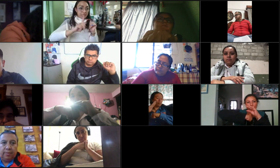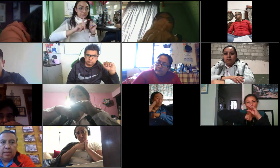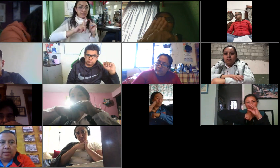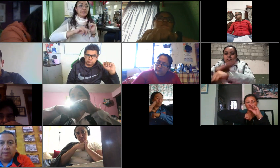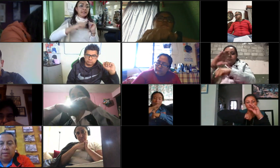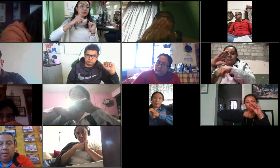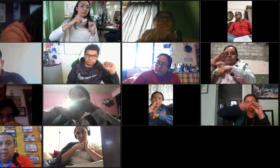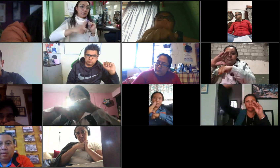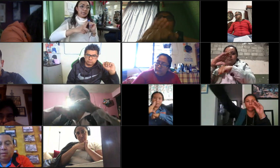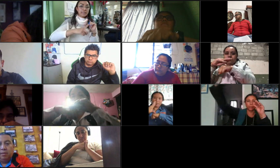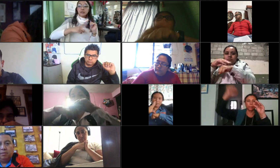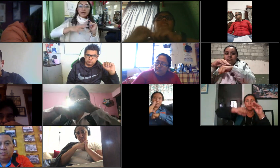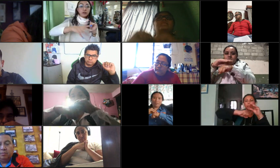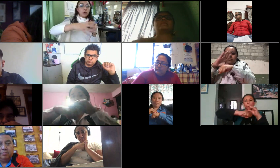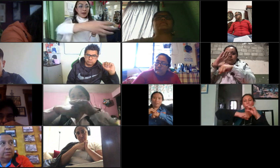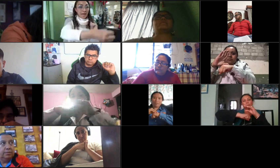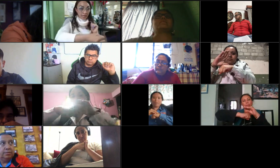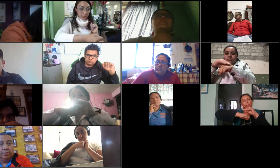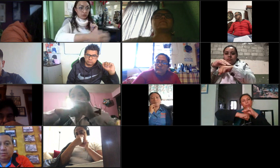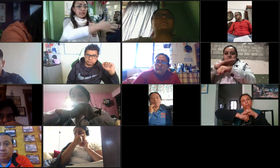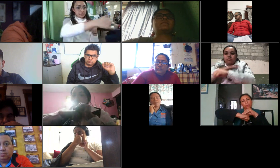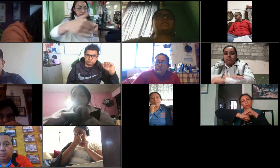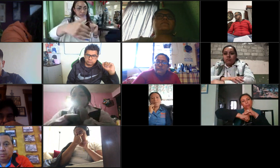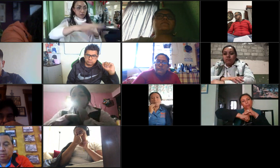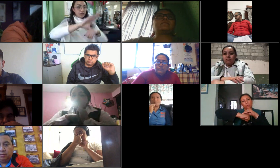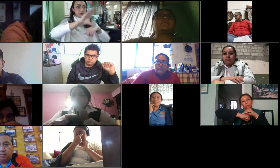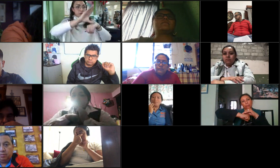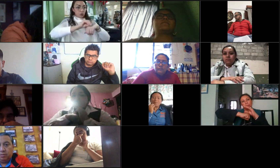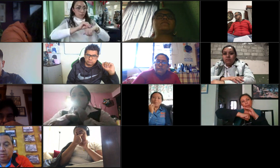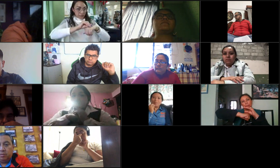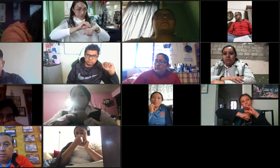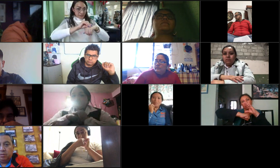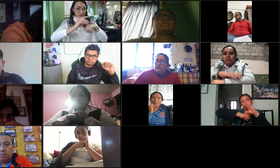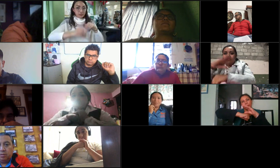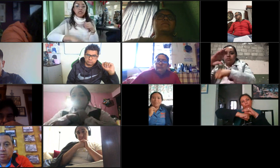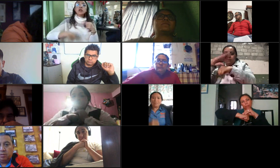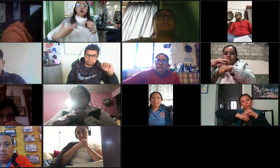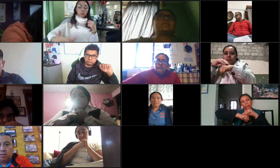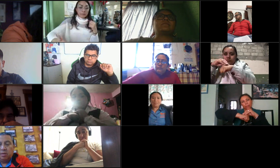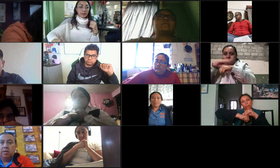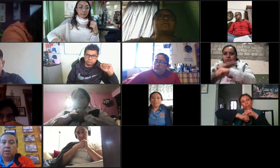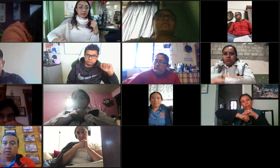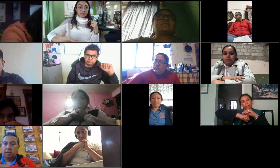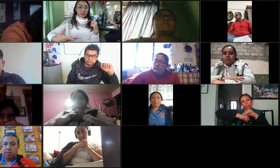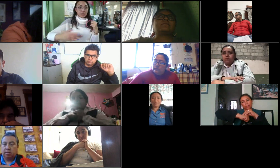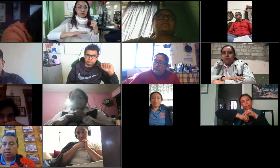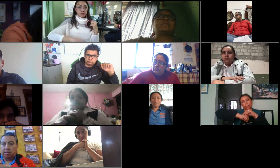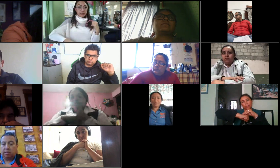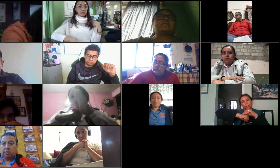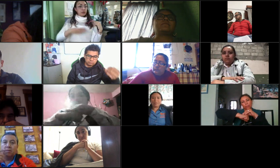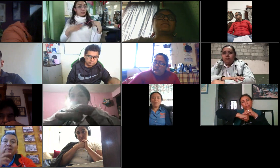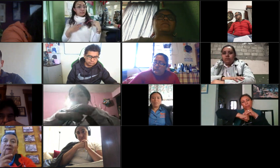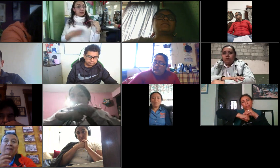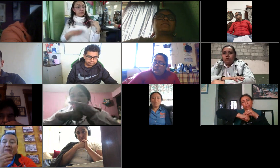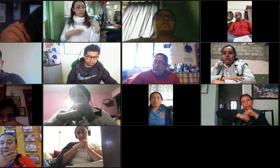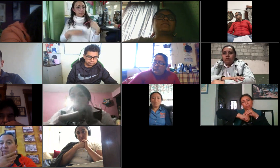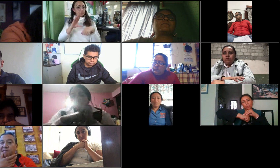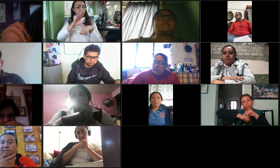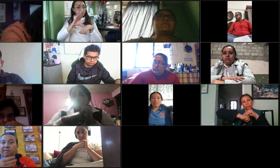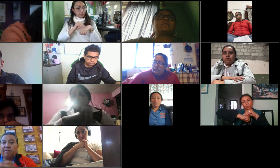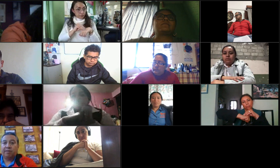Entonces, sirve tanto para, si voy a tomar algo y alguien me está estorbando y digo con permiso, como para pedir permiso y, por ejemplo,